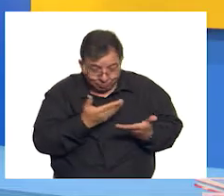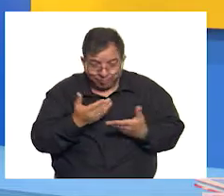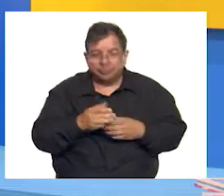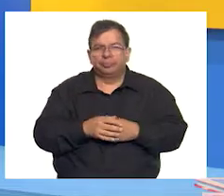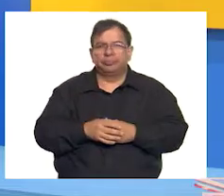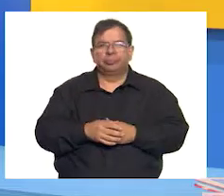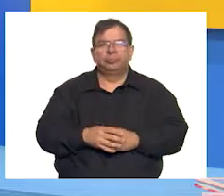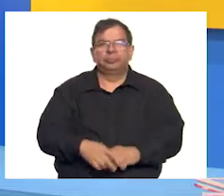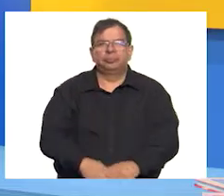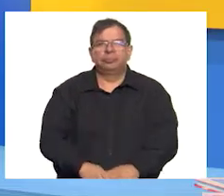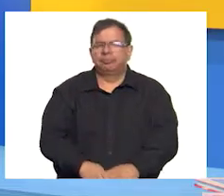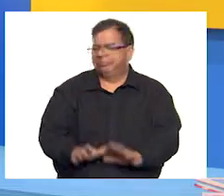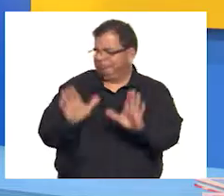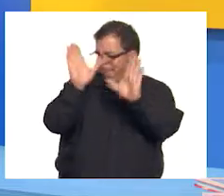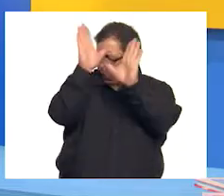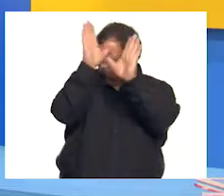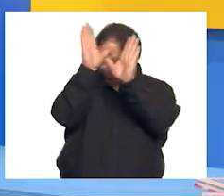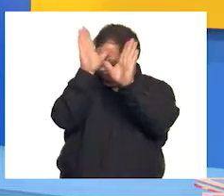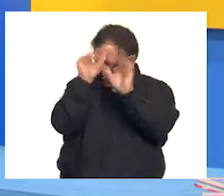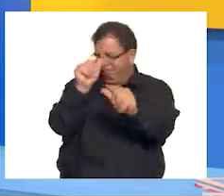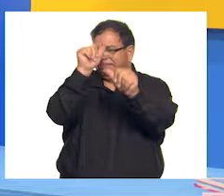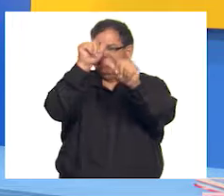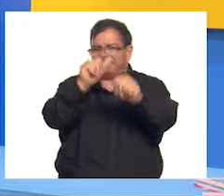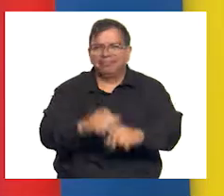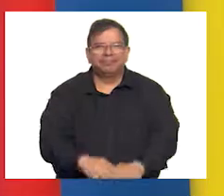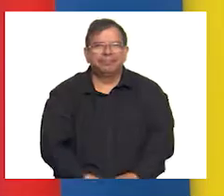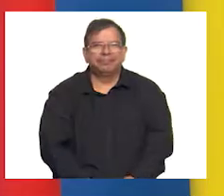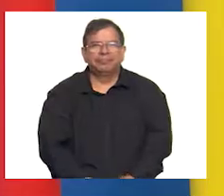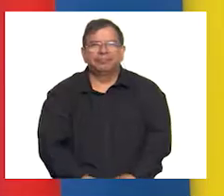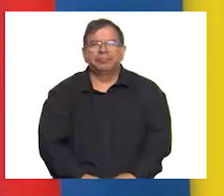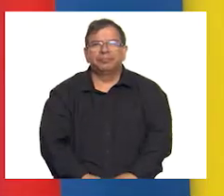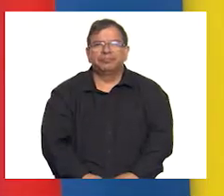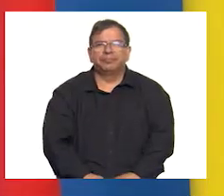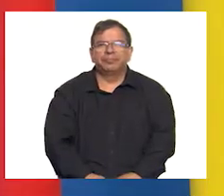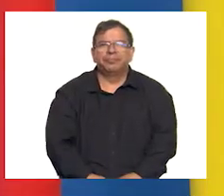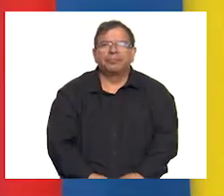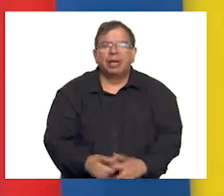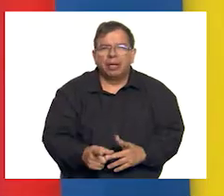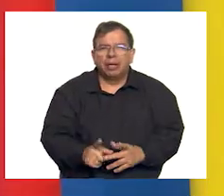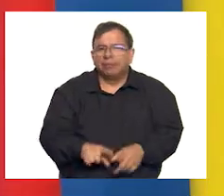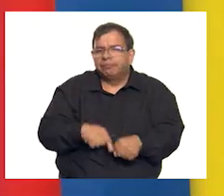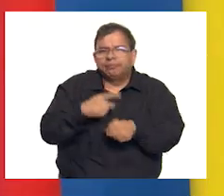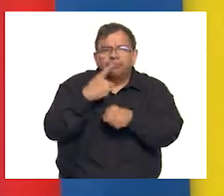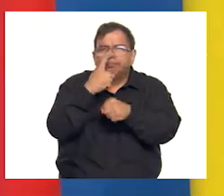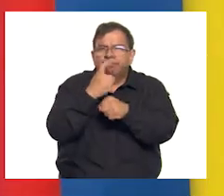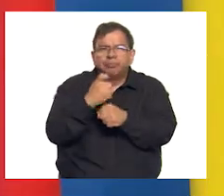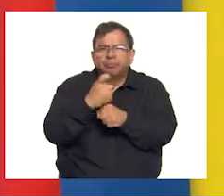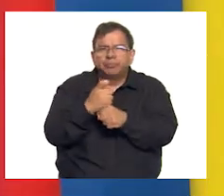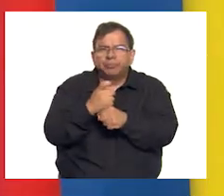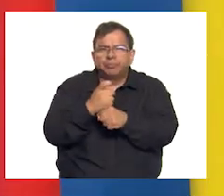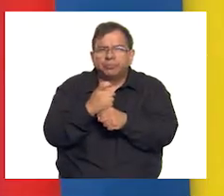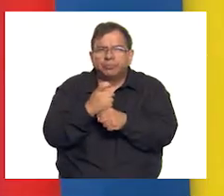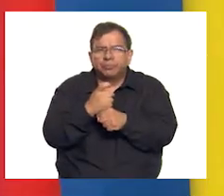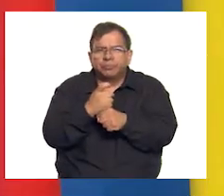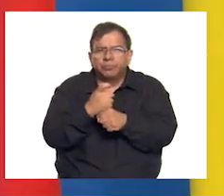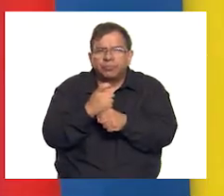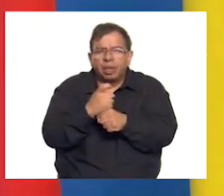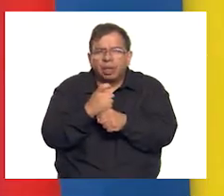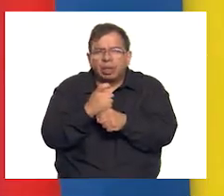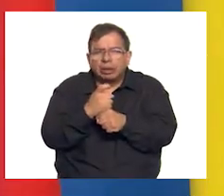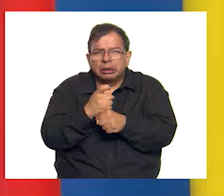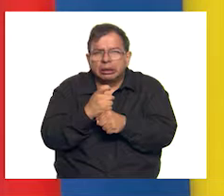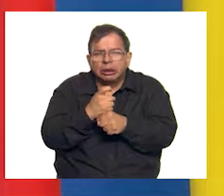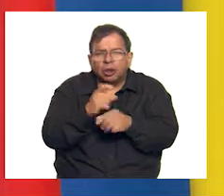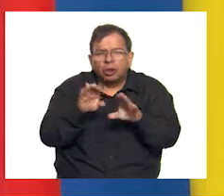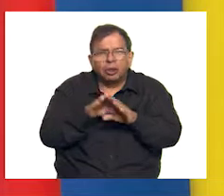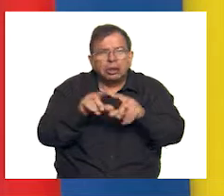Claro, de acuerdísimo, como dirías tú. Muy bien, pues el primer paso consistió en ubicar el lugar donde iría